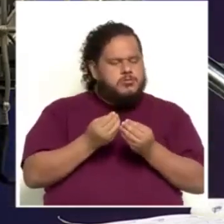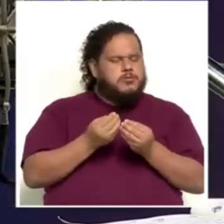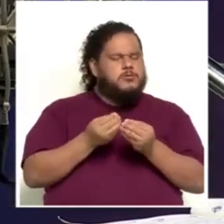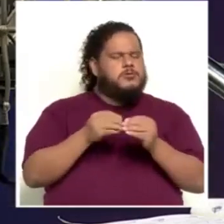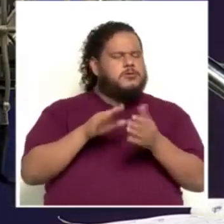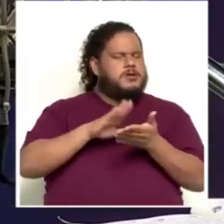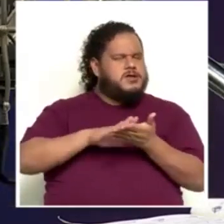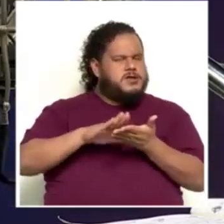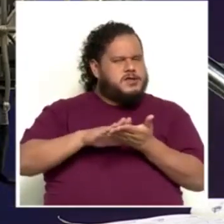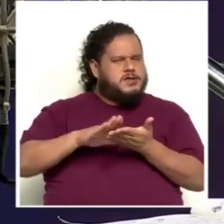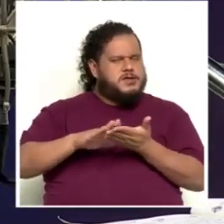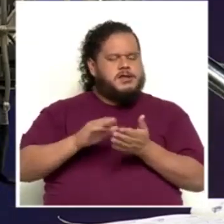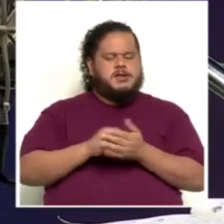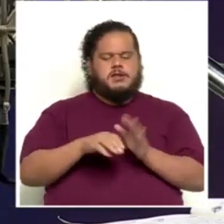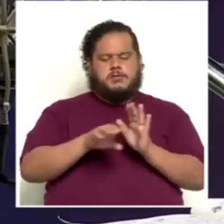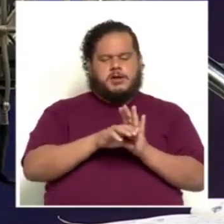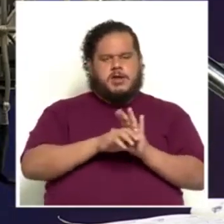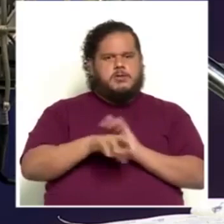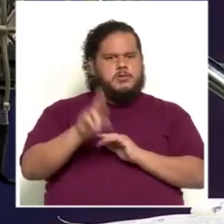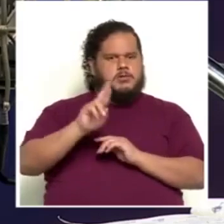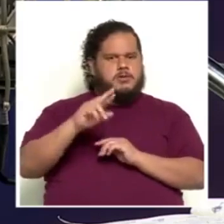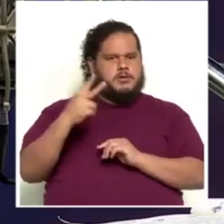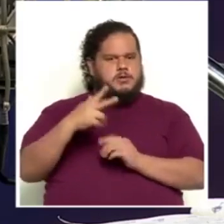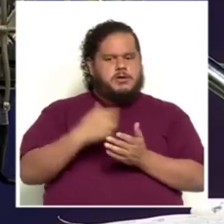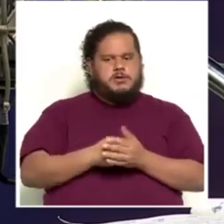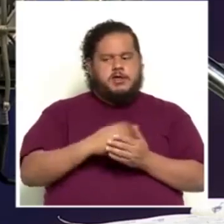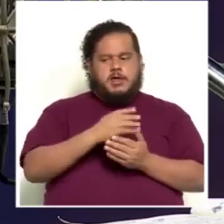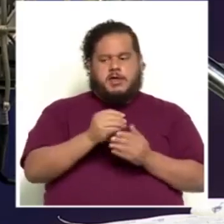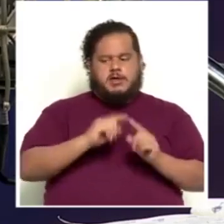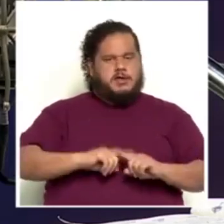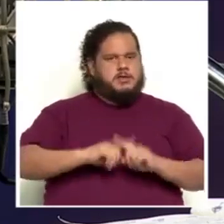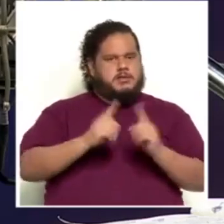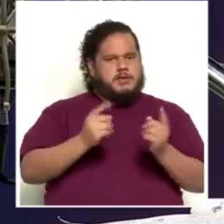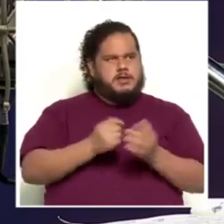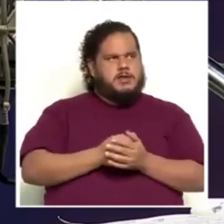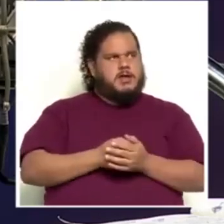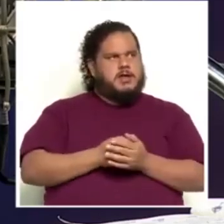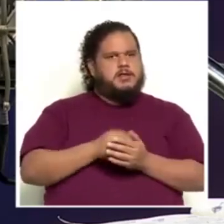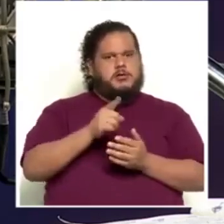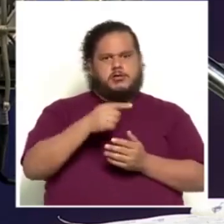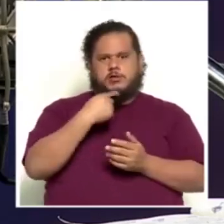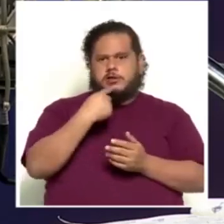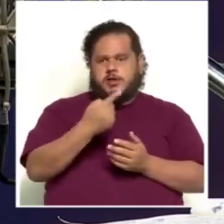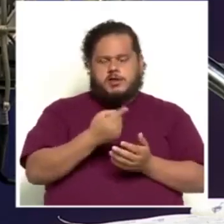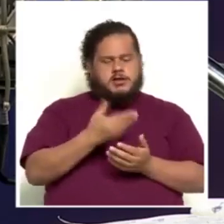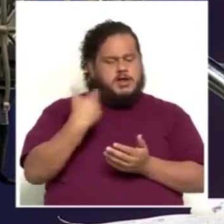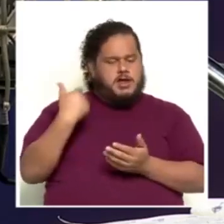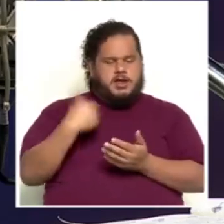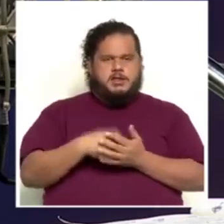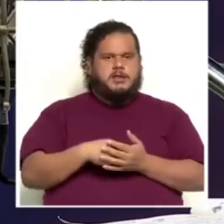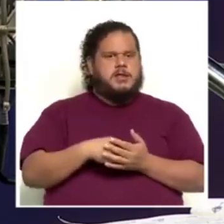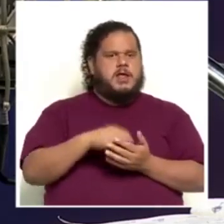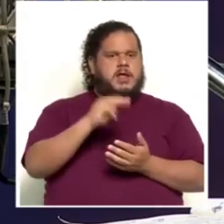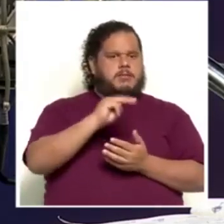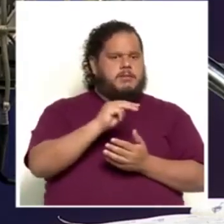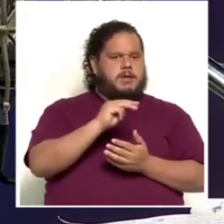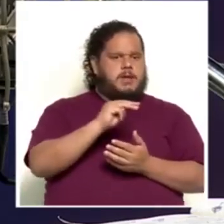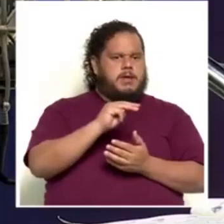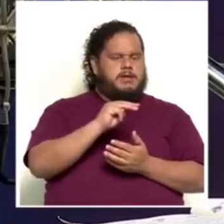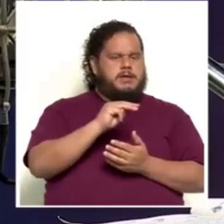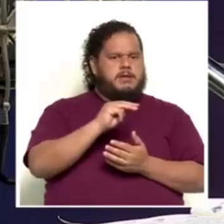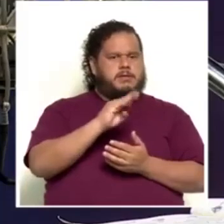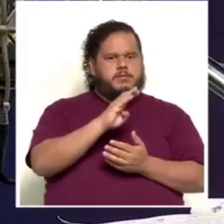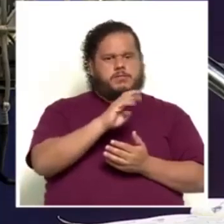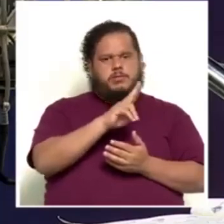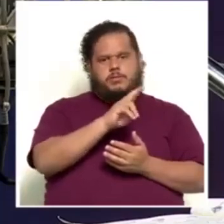parece que en el caso particular de don Rodrigo, y a diferencia, por ejemplo, de los que usted mencionaba, Nayib Bukele en El Salvador,